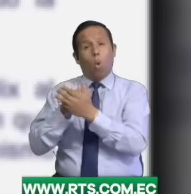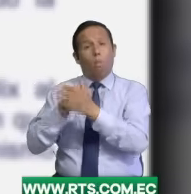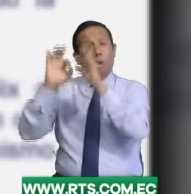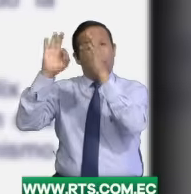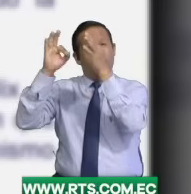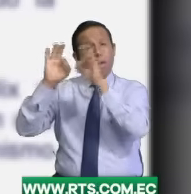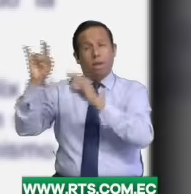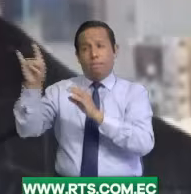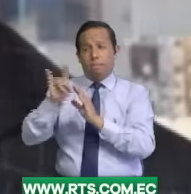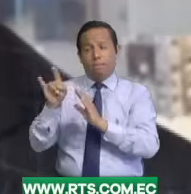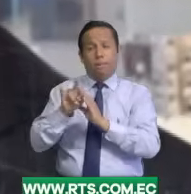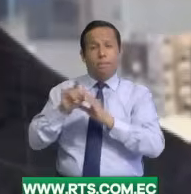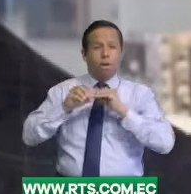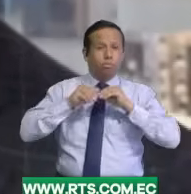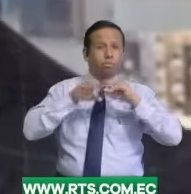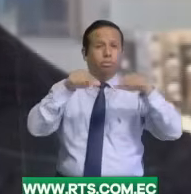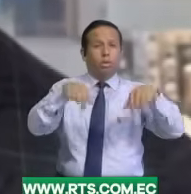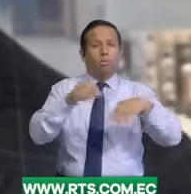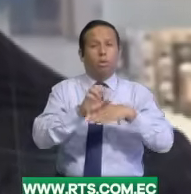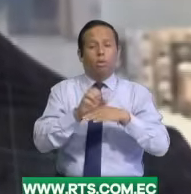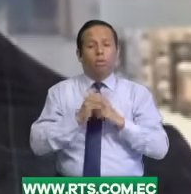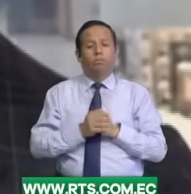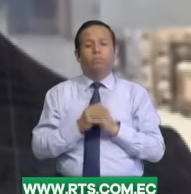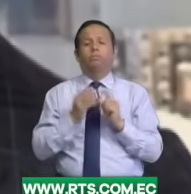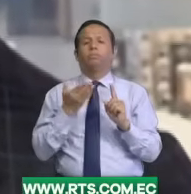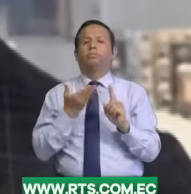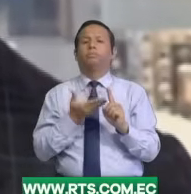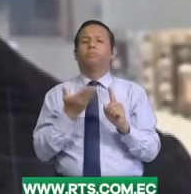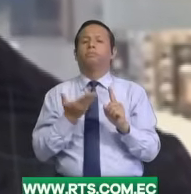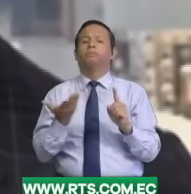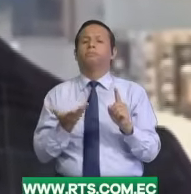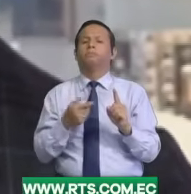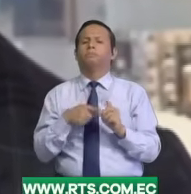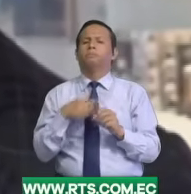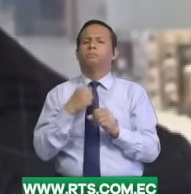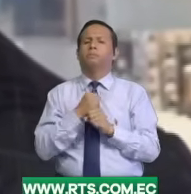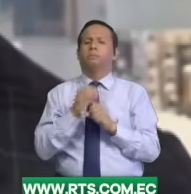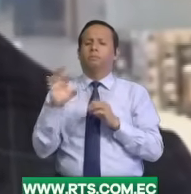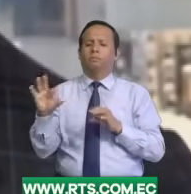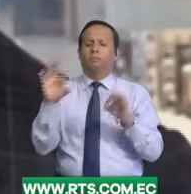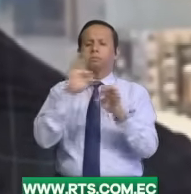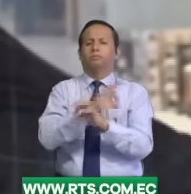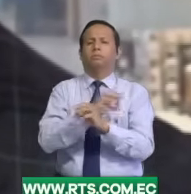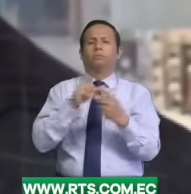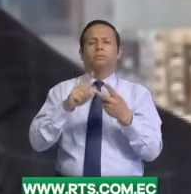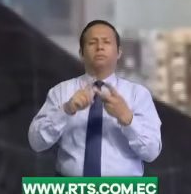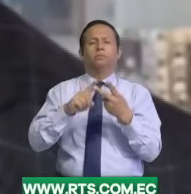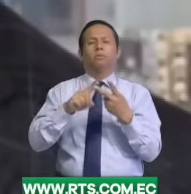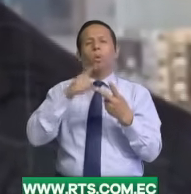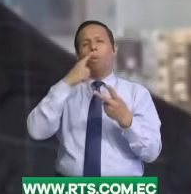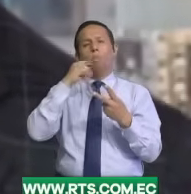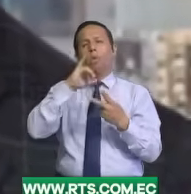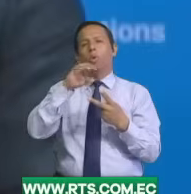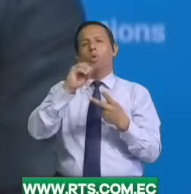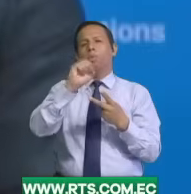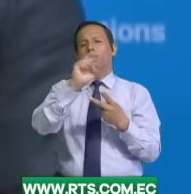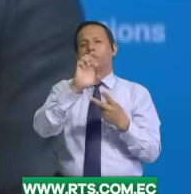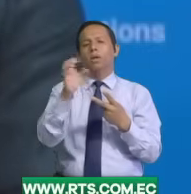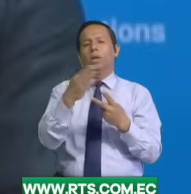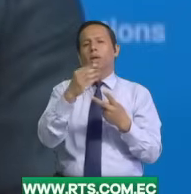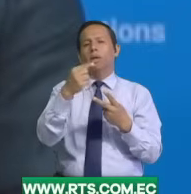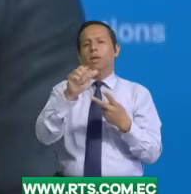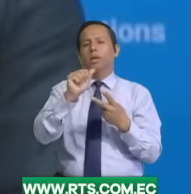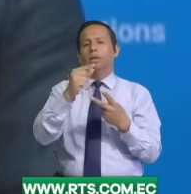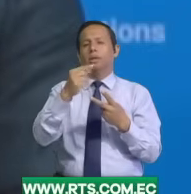en el país. Su lugar en el Ministerio de Gobierno será ocupado por José de la Gasca, quien se venía desempeñando